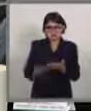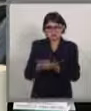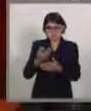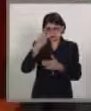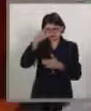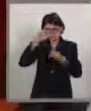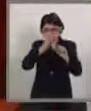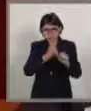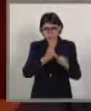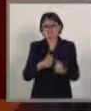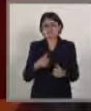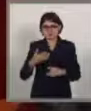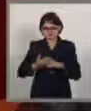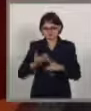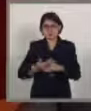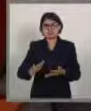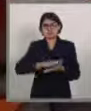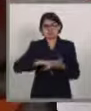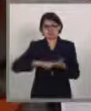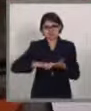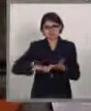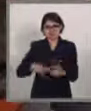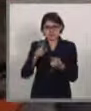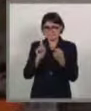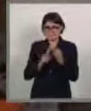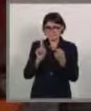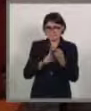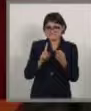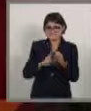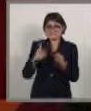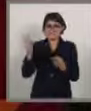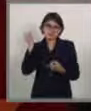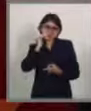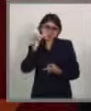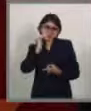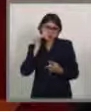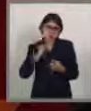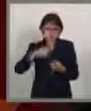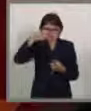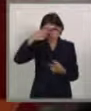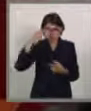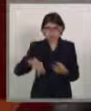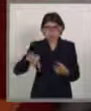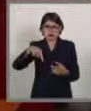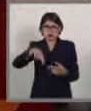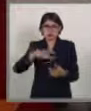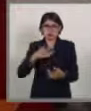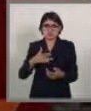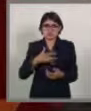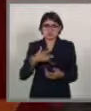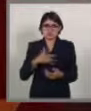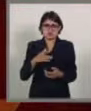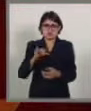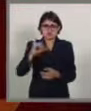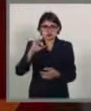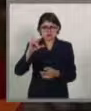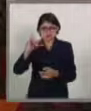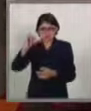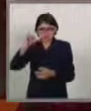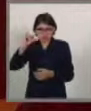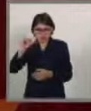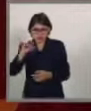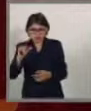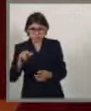doi lectura de los resolutivos primero el senado de la república exhorta la fiscalía especializada para la atención de delitos